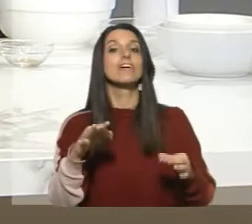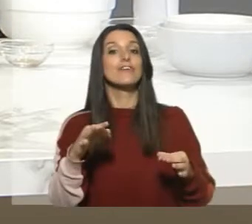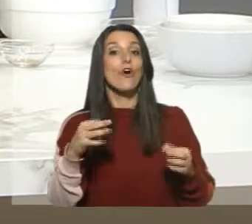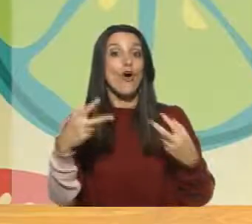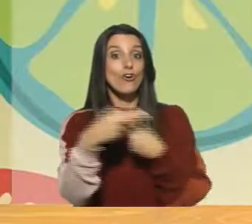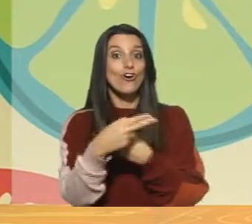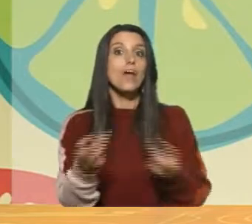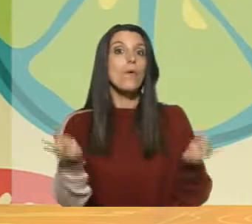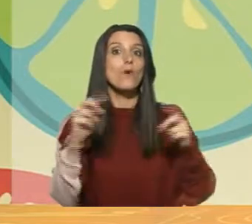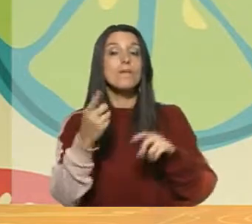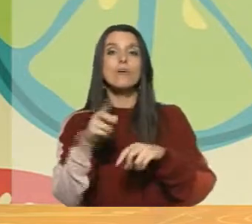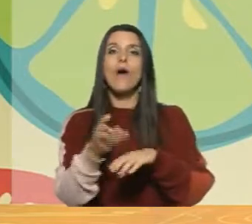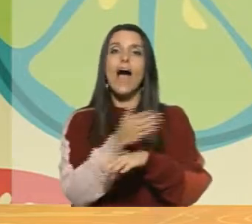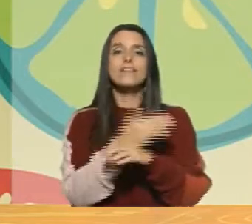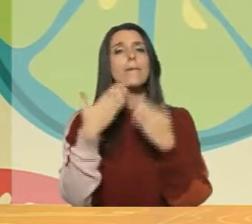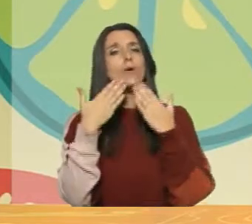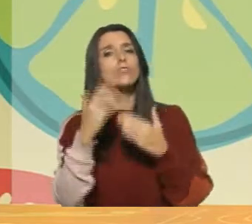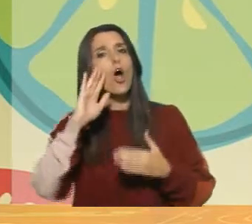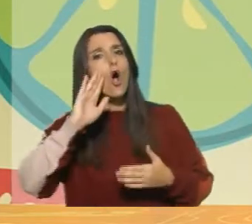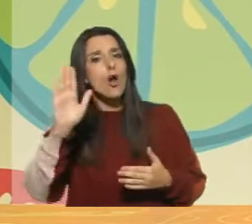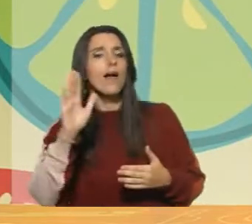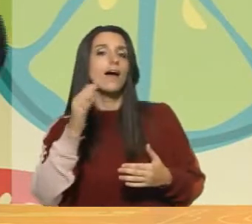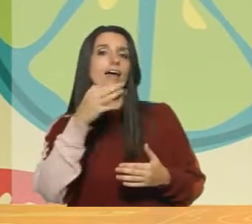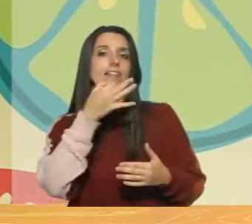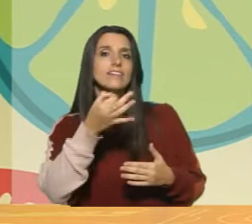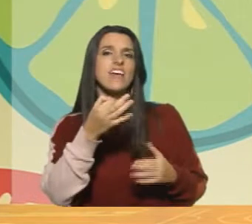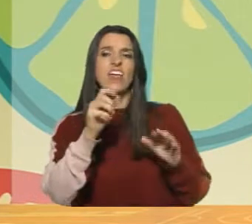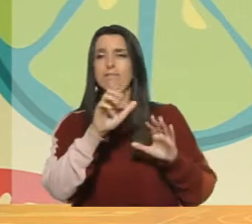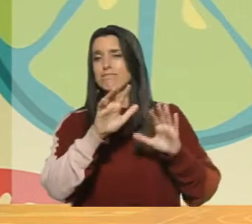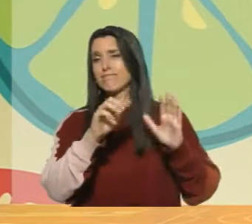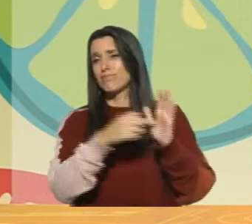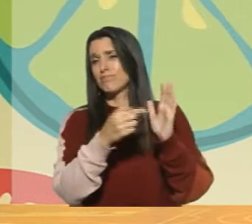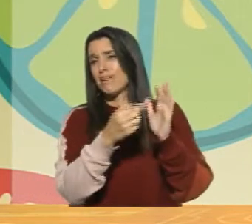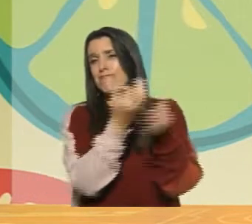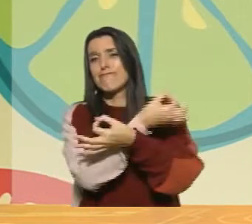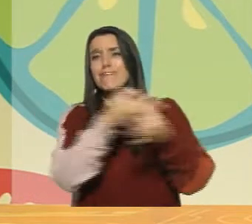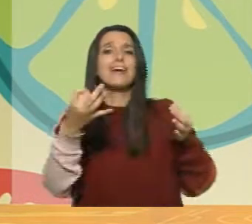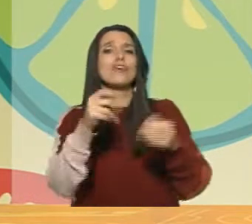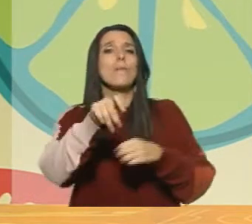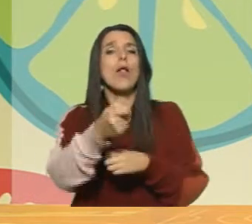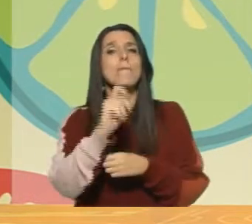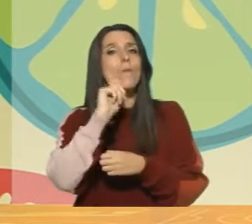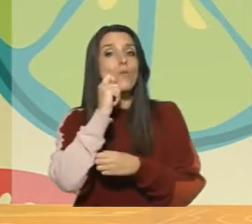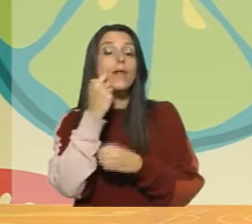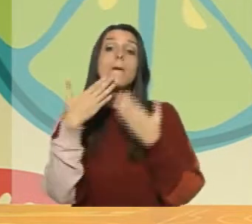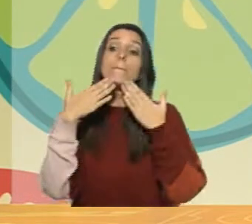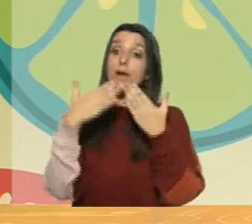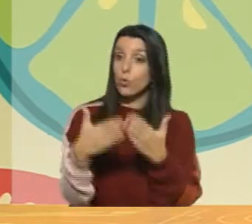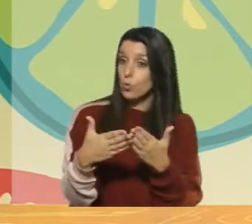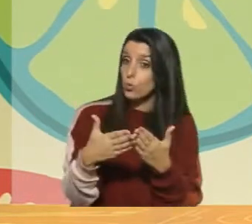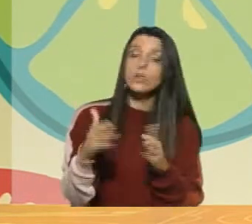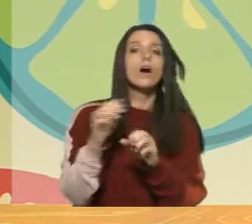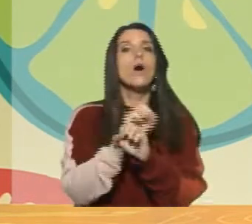hacer esto. Entonces, antes de hacerte una pregunta. Hola, chicas, nos dice 10 puntos el programa. La felicito, las recetas muy buenas. Pregunta. Va.